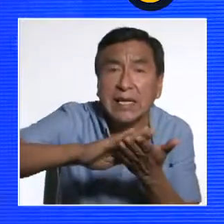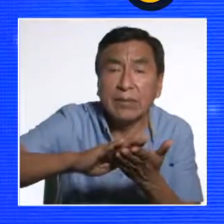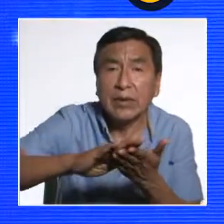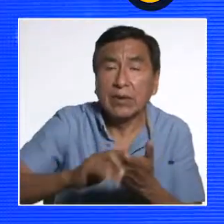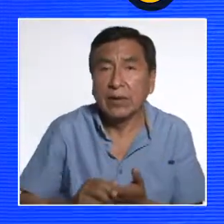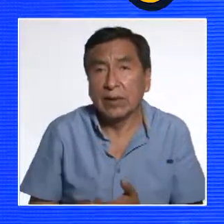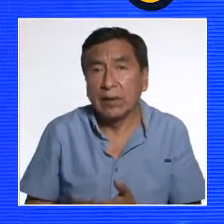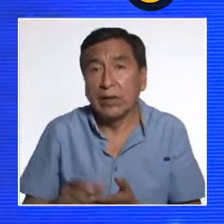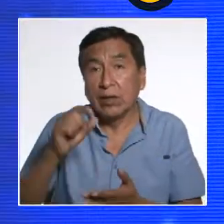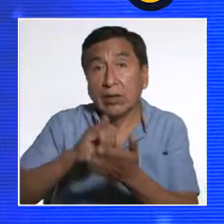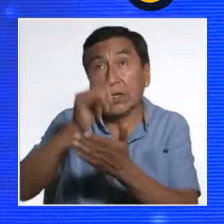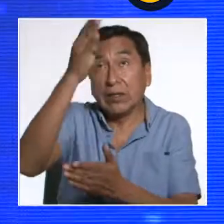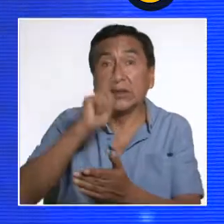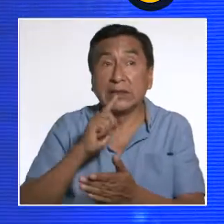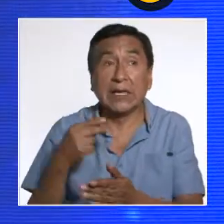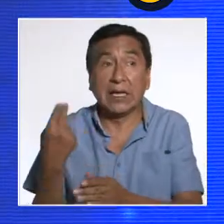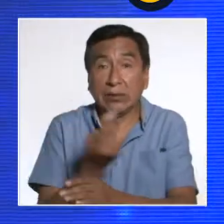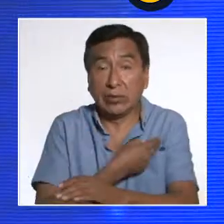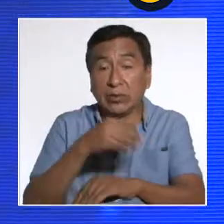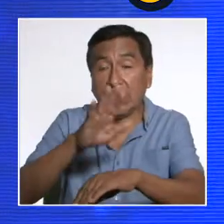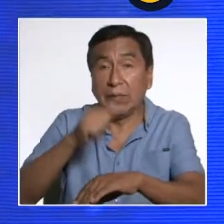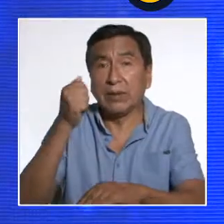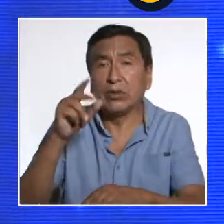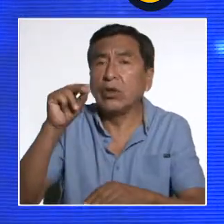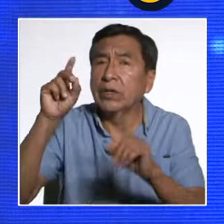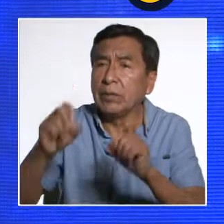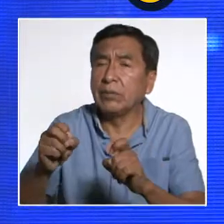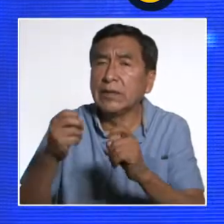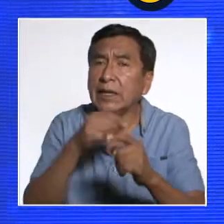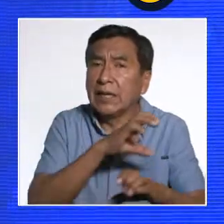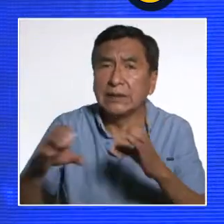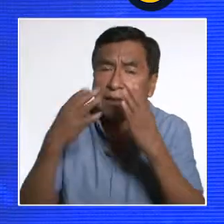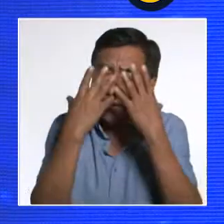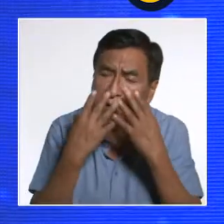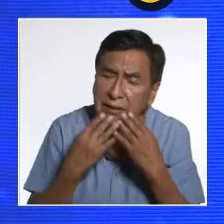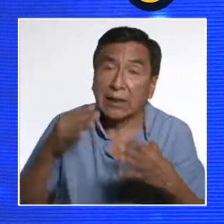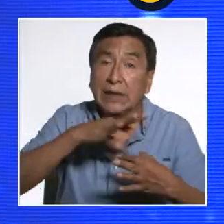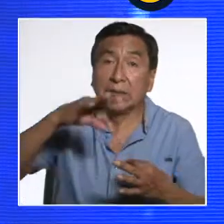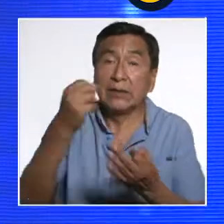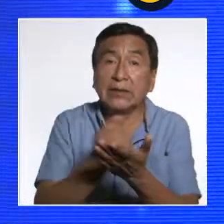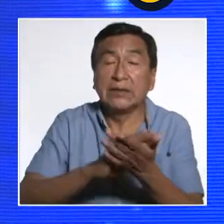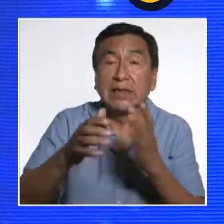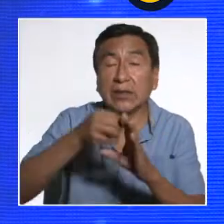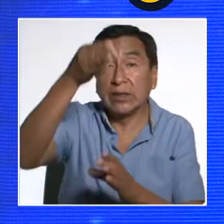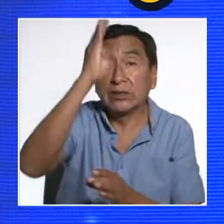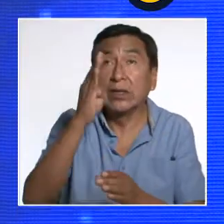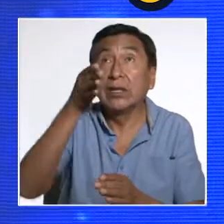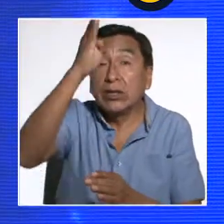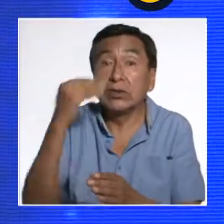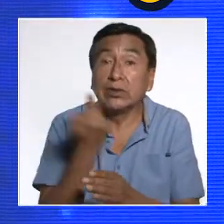Fíjate lo que Dios nos está llamando, y dice la palabra que no debemos contristar al Espíritu Santo de Dios. Dios nos está llamando a tener